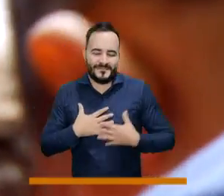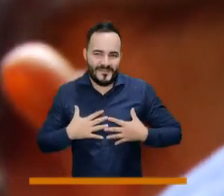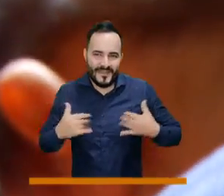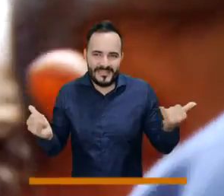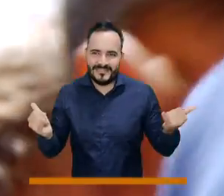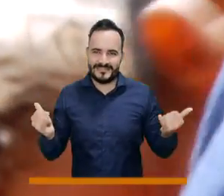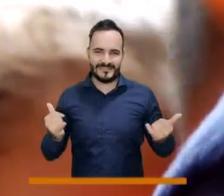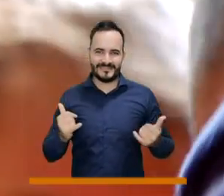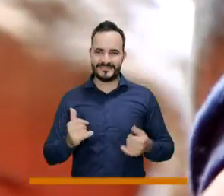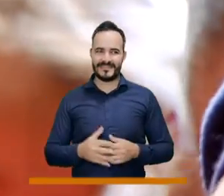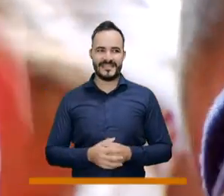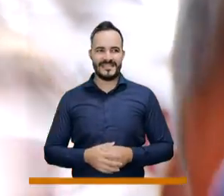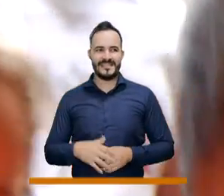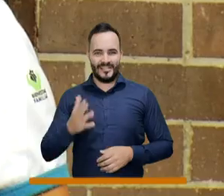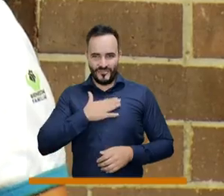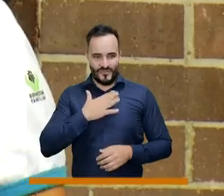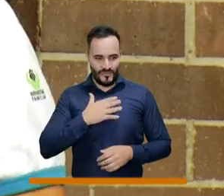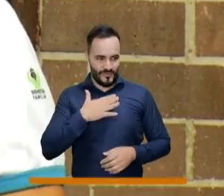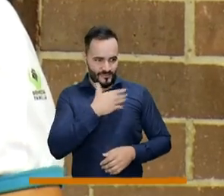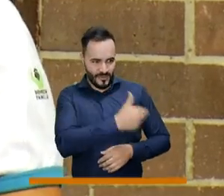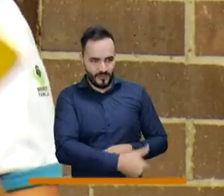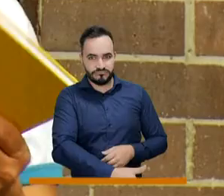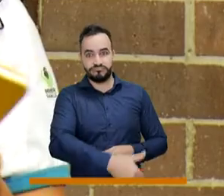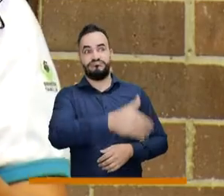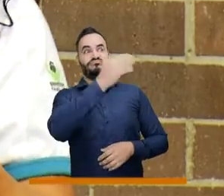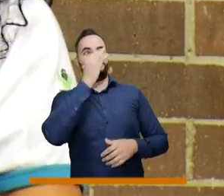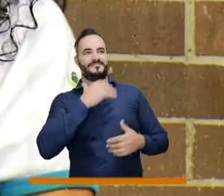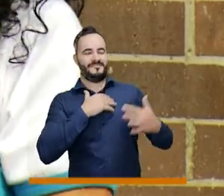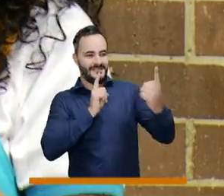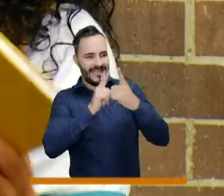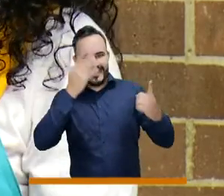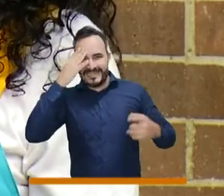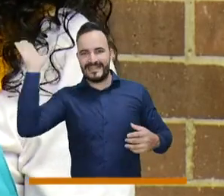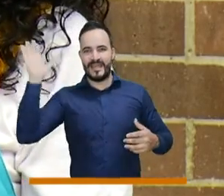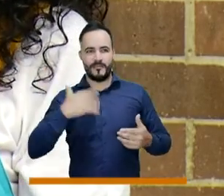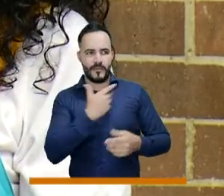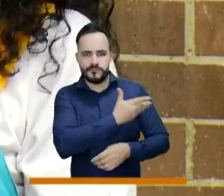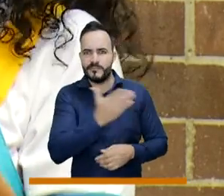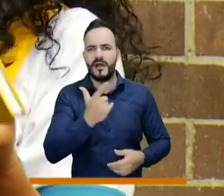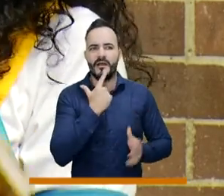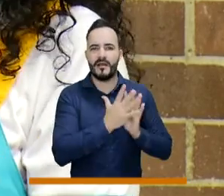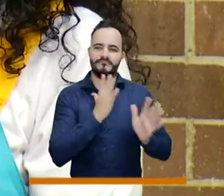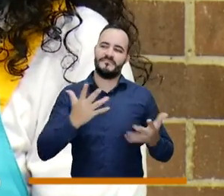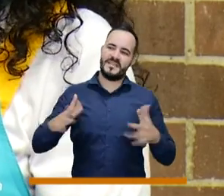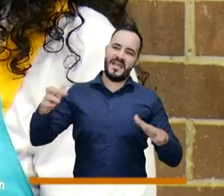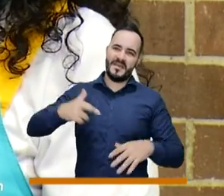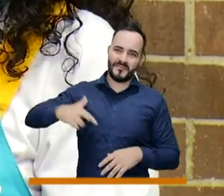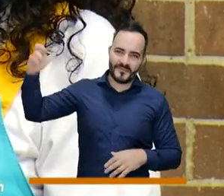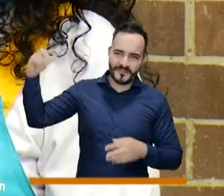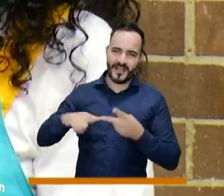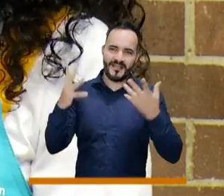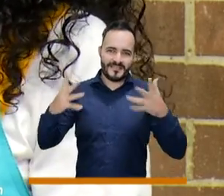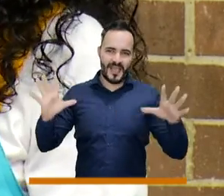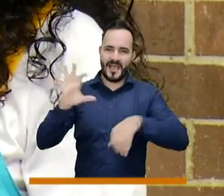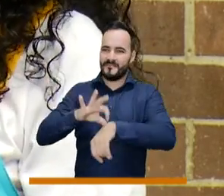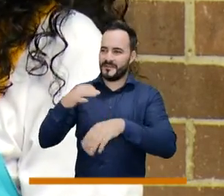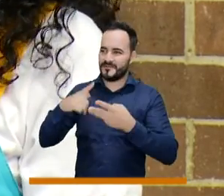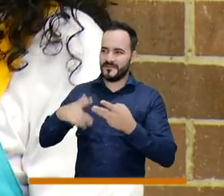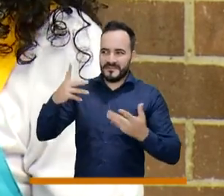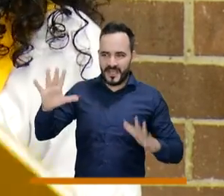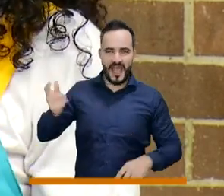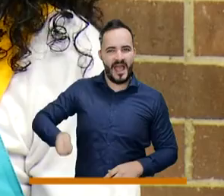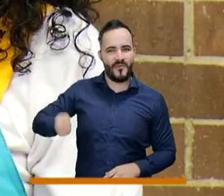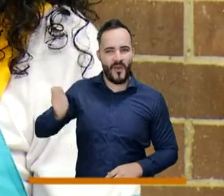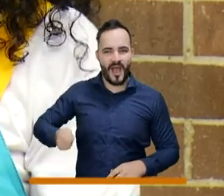relato. Me siento muy feliz de haber pasado por mis manos con estos jóvenes que ya veo realizados,